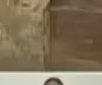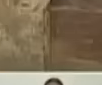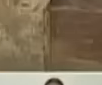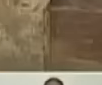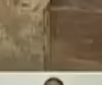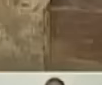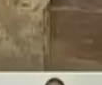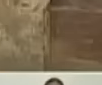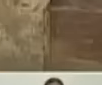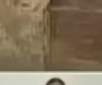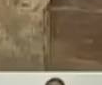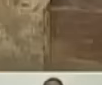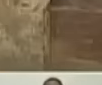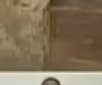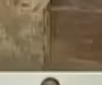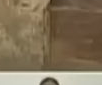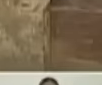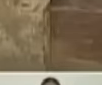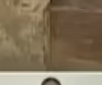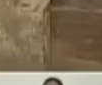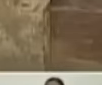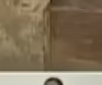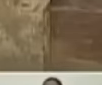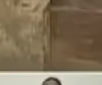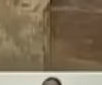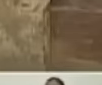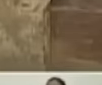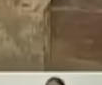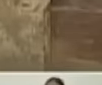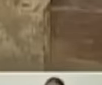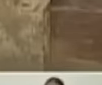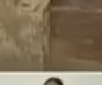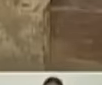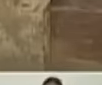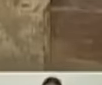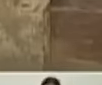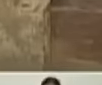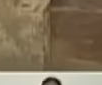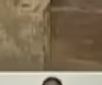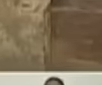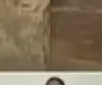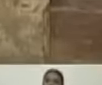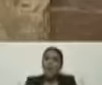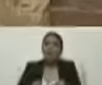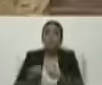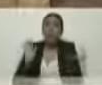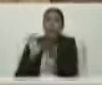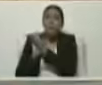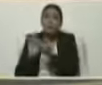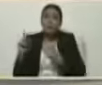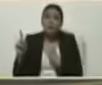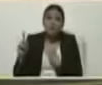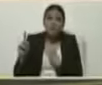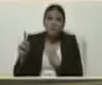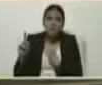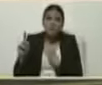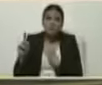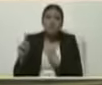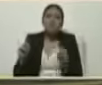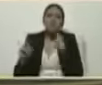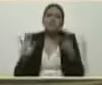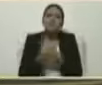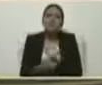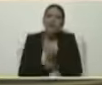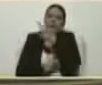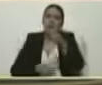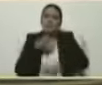problemas. ¿Y qué hizo Ramos Alú? Cinco días después me amenazó y dijo que iba a